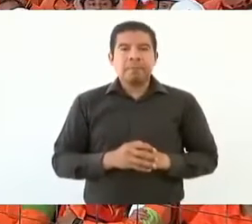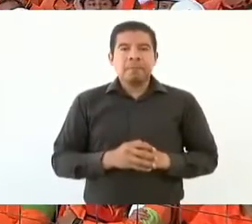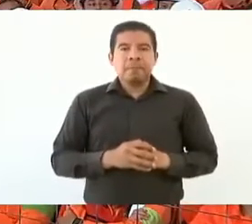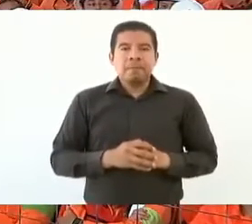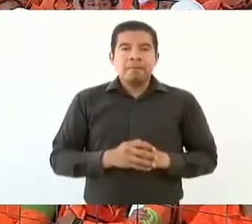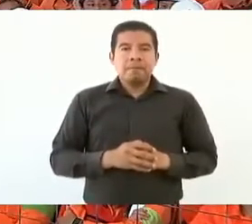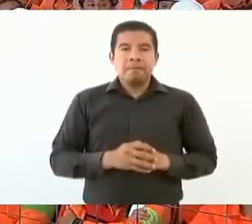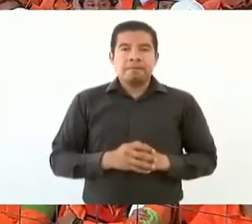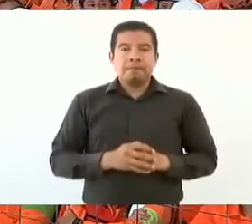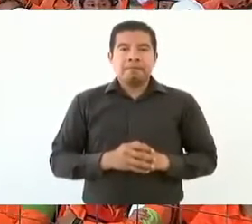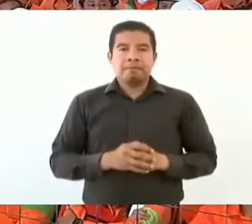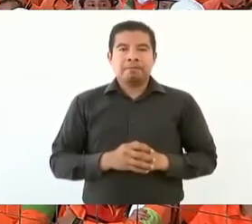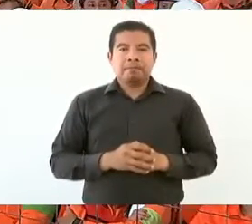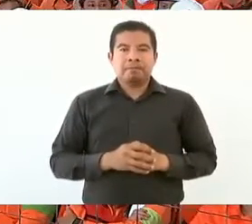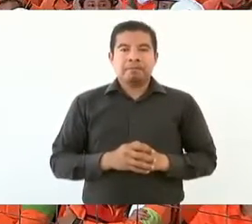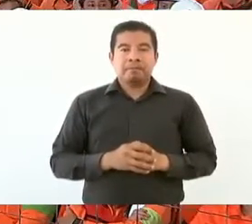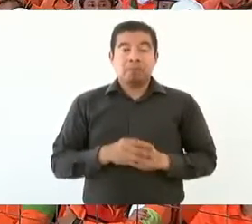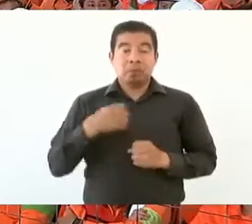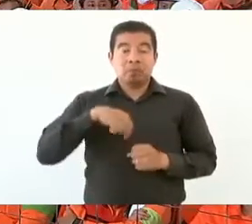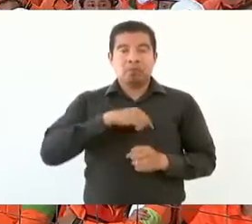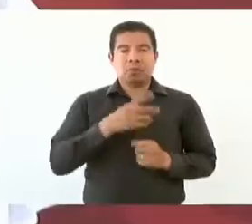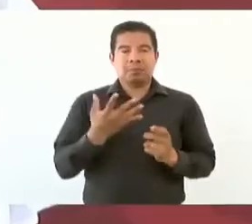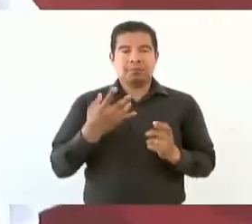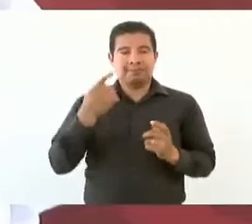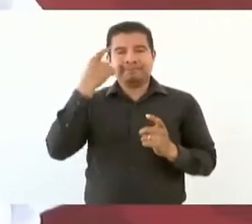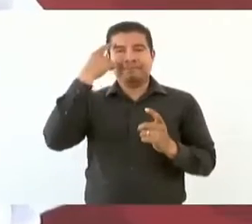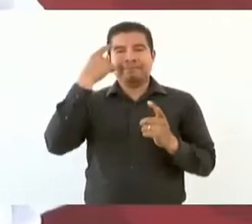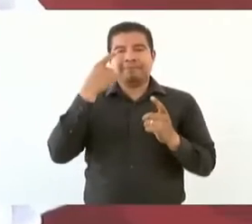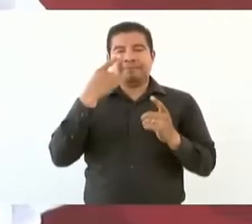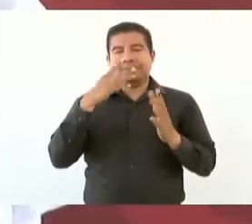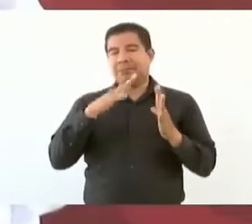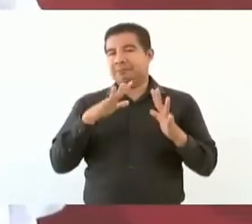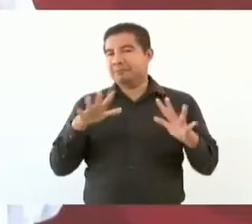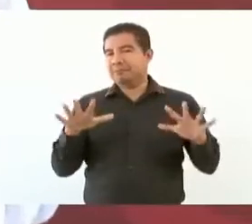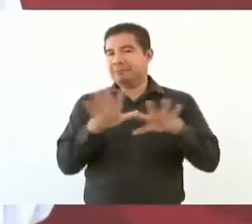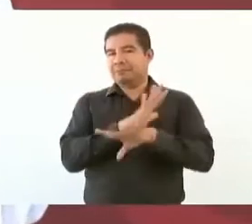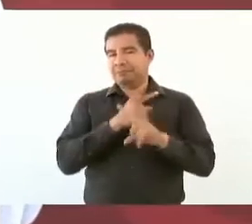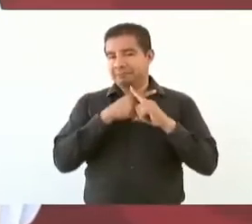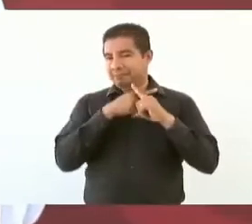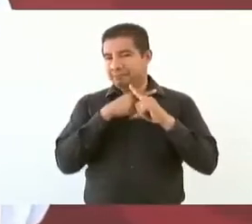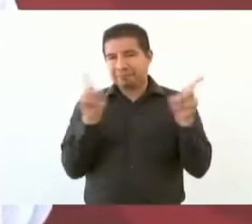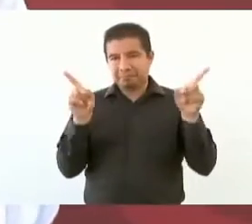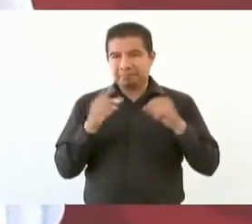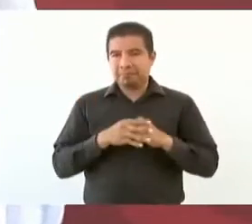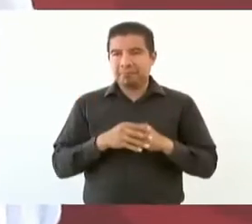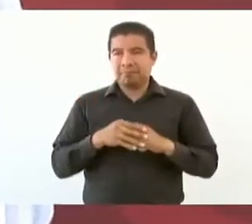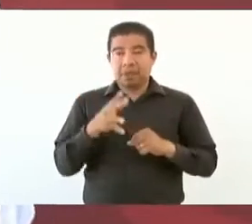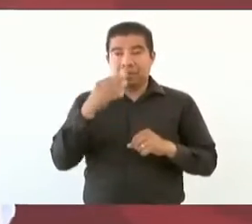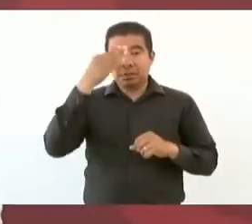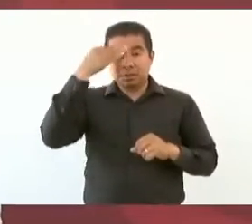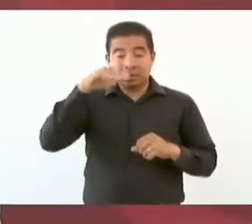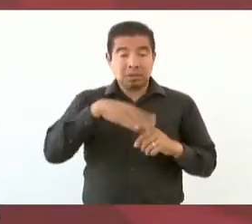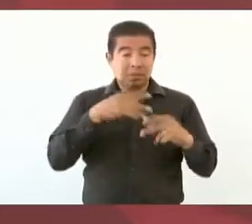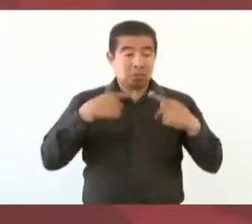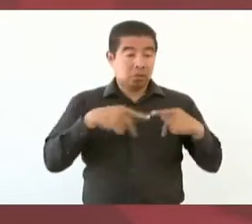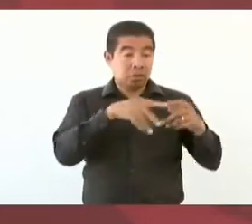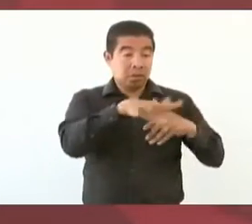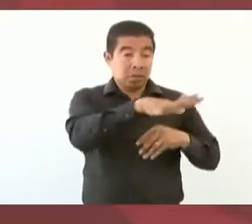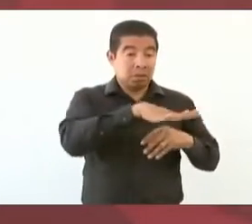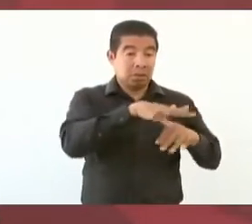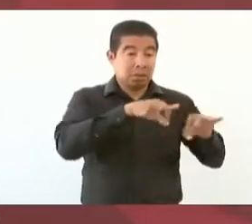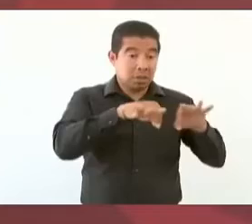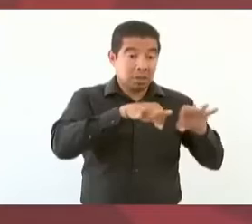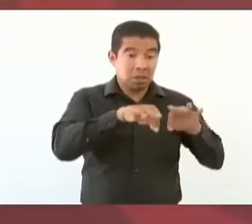Nosotros pensamos distintos. Si no hay trabajadores, no